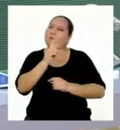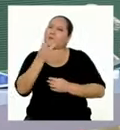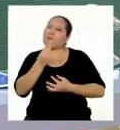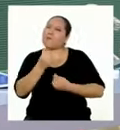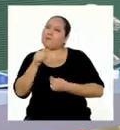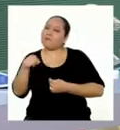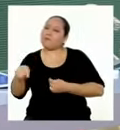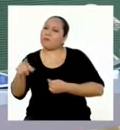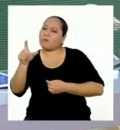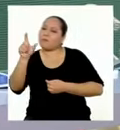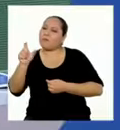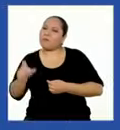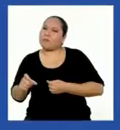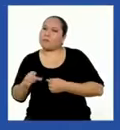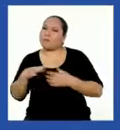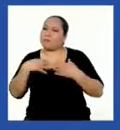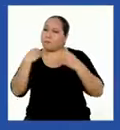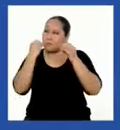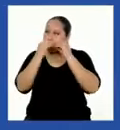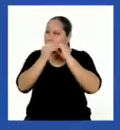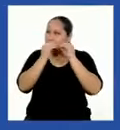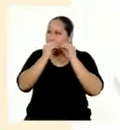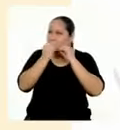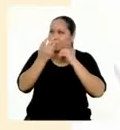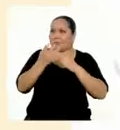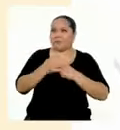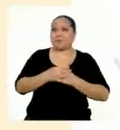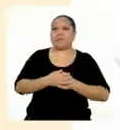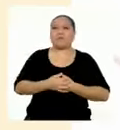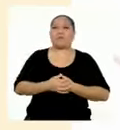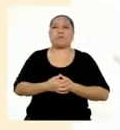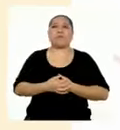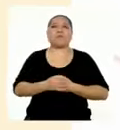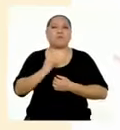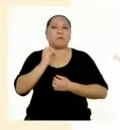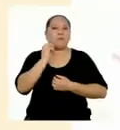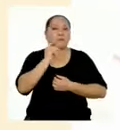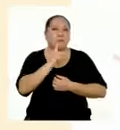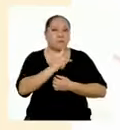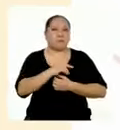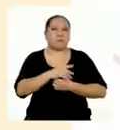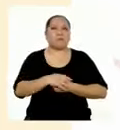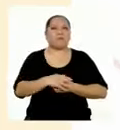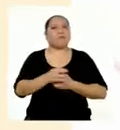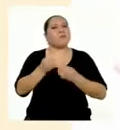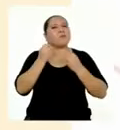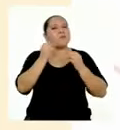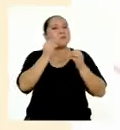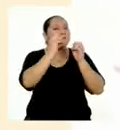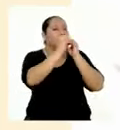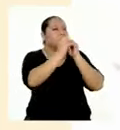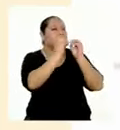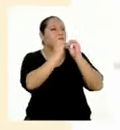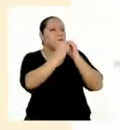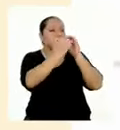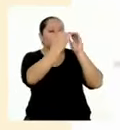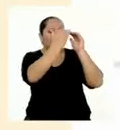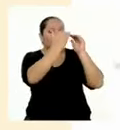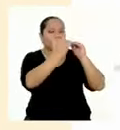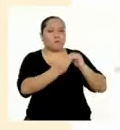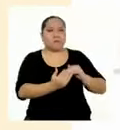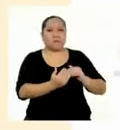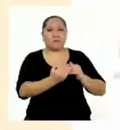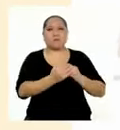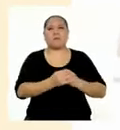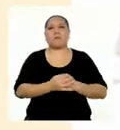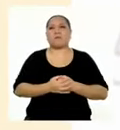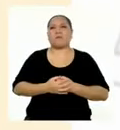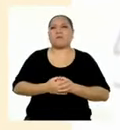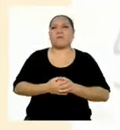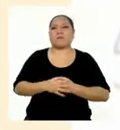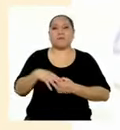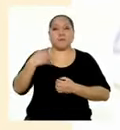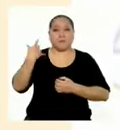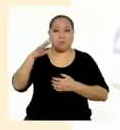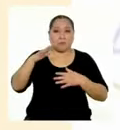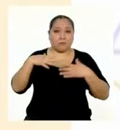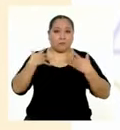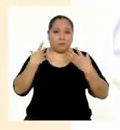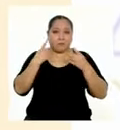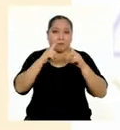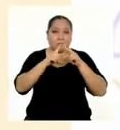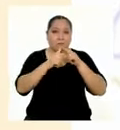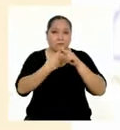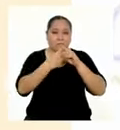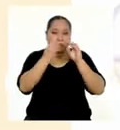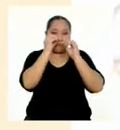destinatario. ¿Puedo mejorarlo? Muy bien. ¿Cómo modificaríamos el texto? Ya